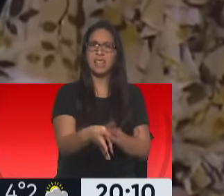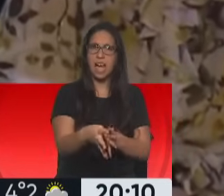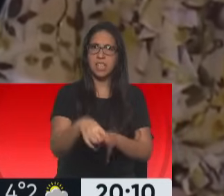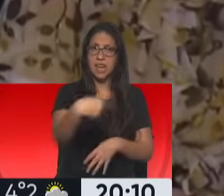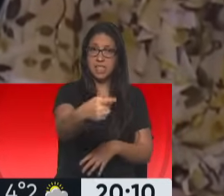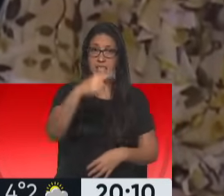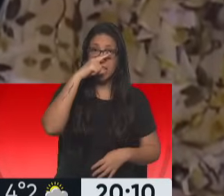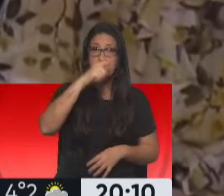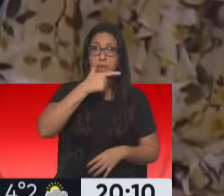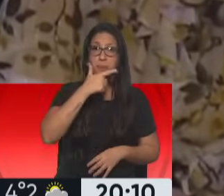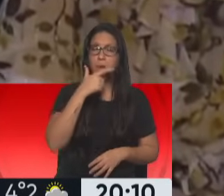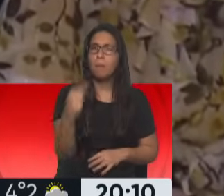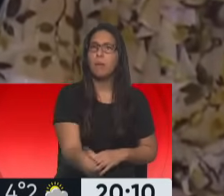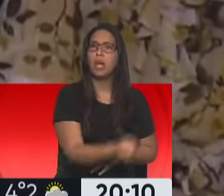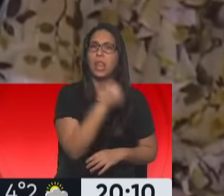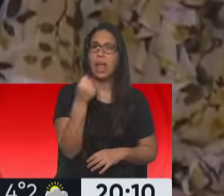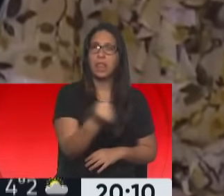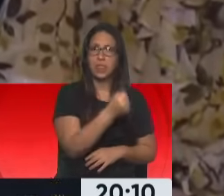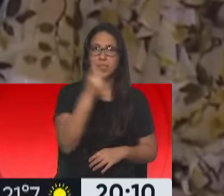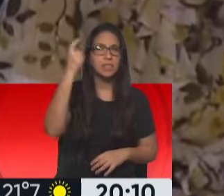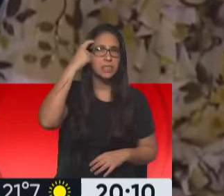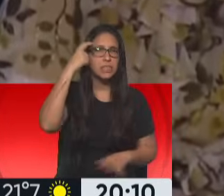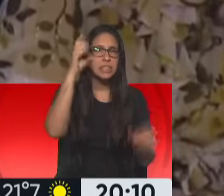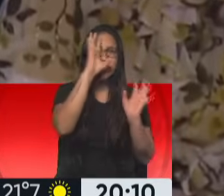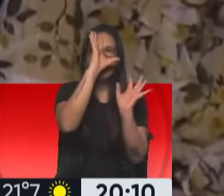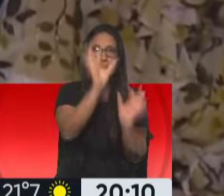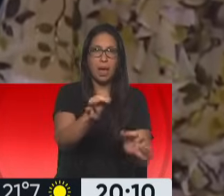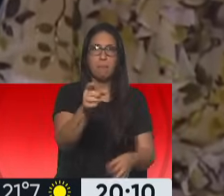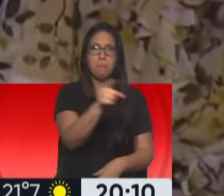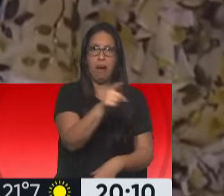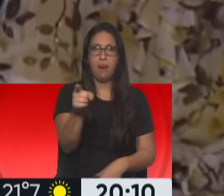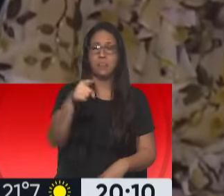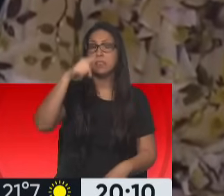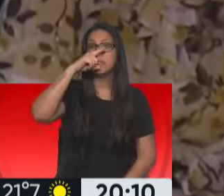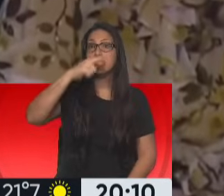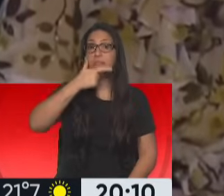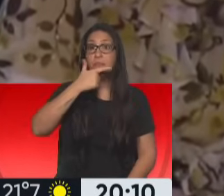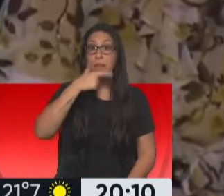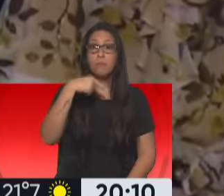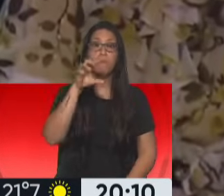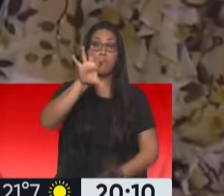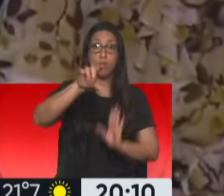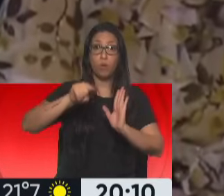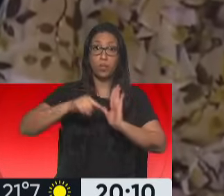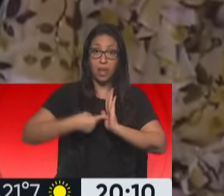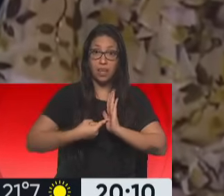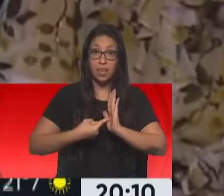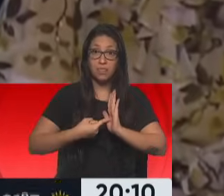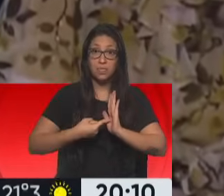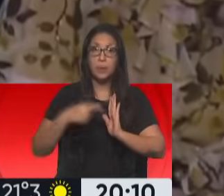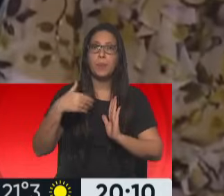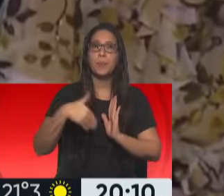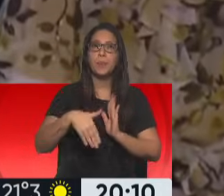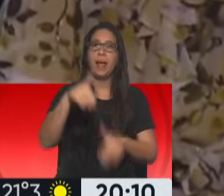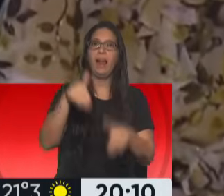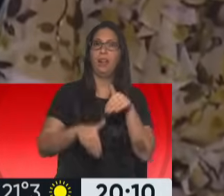7 de septiembre. Este 7 de septiembre en la provincia de Buenos Aires se va a